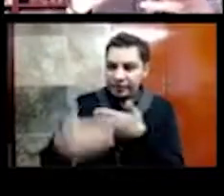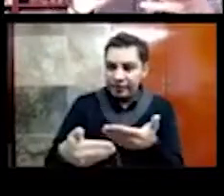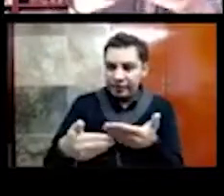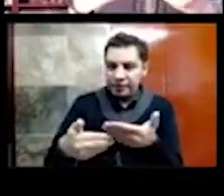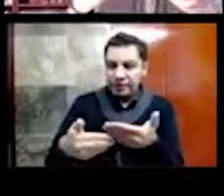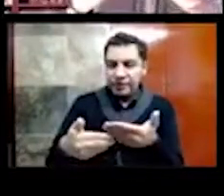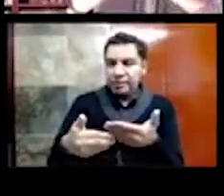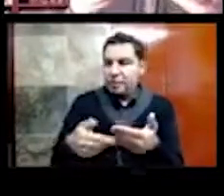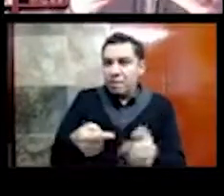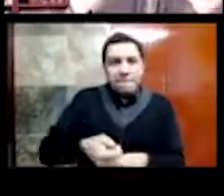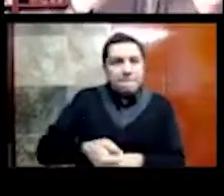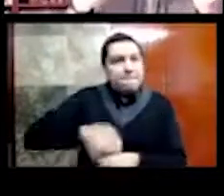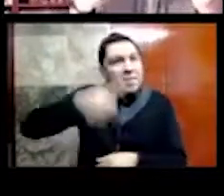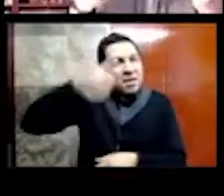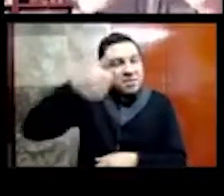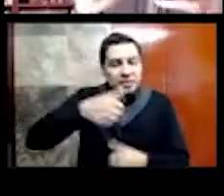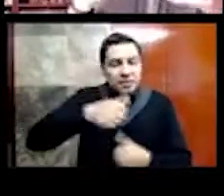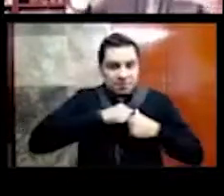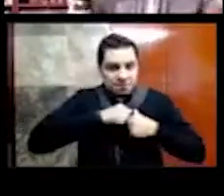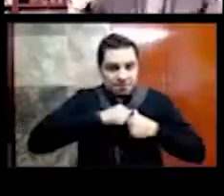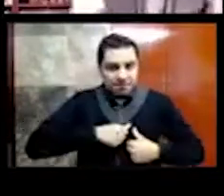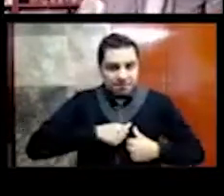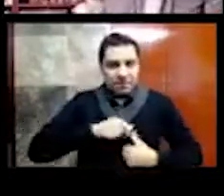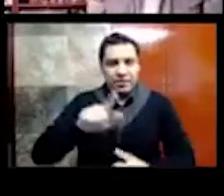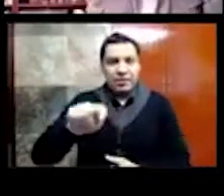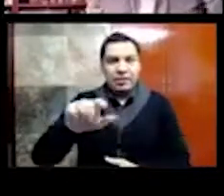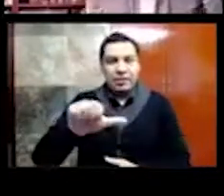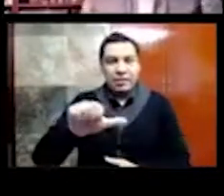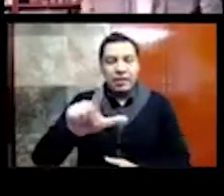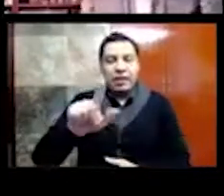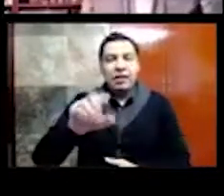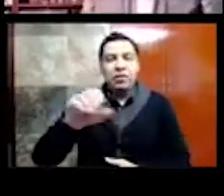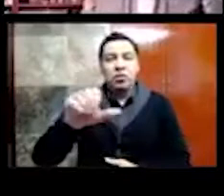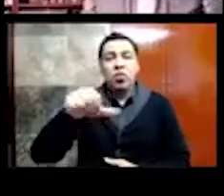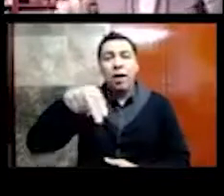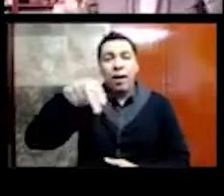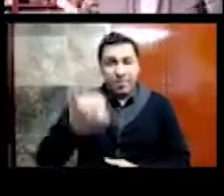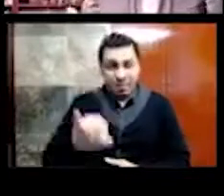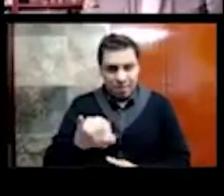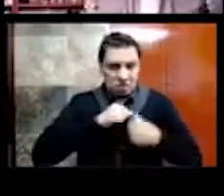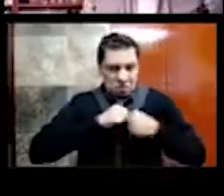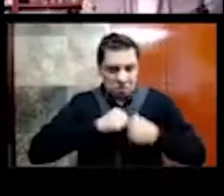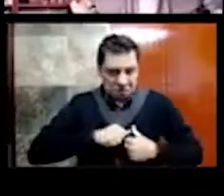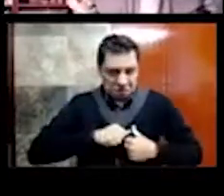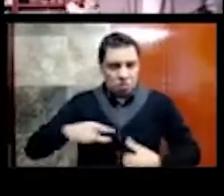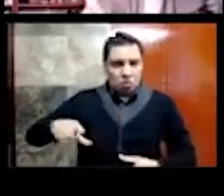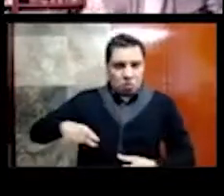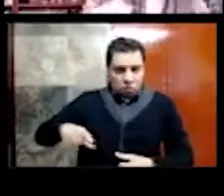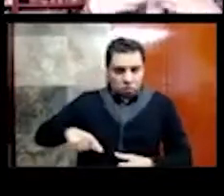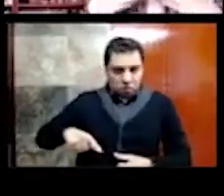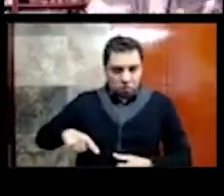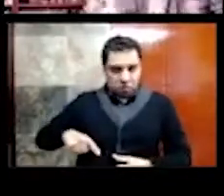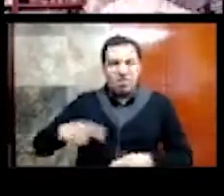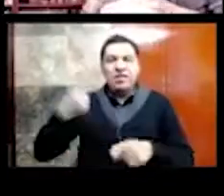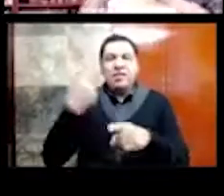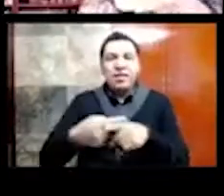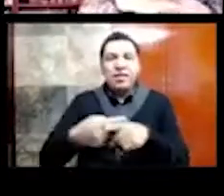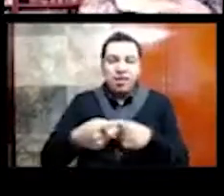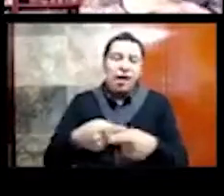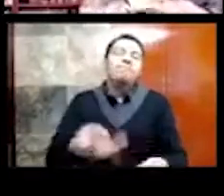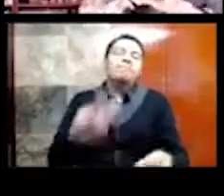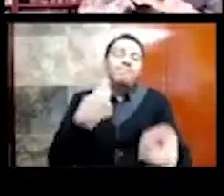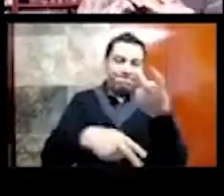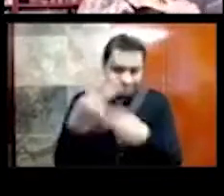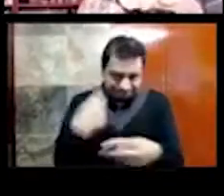tlatoani, Acamapichtli, es ni más ni menos que un señor de Culhuacán. Es un hombre mayor, lo mismo Huitzilihuitl, ya eran hombres mayores,